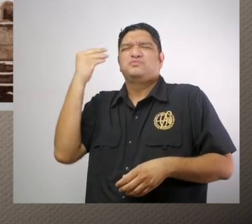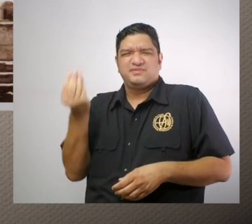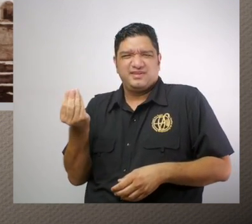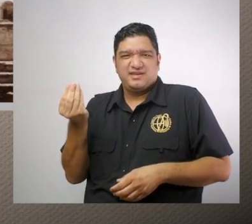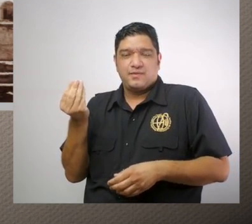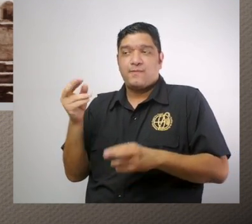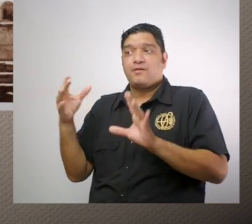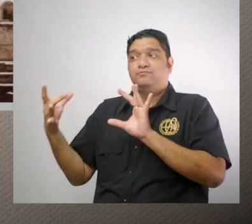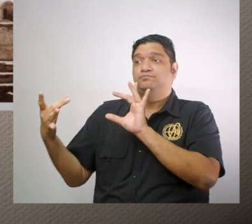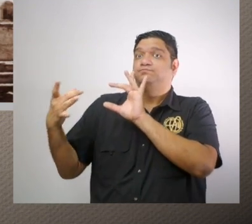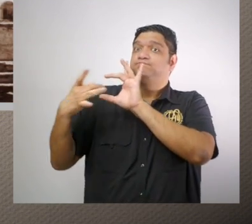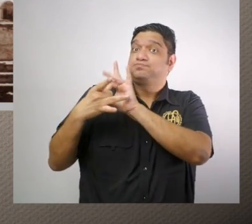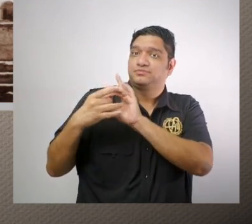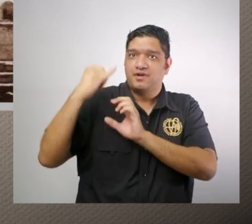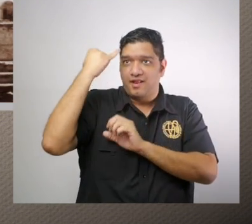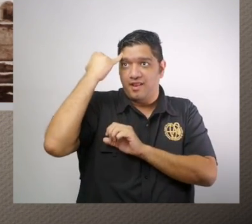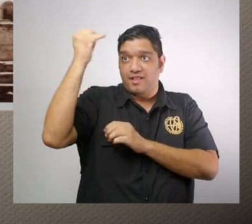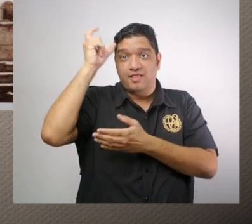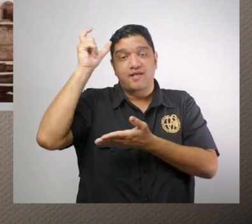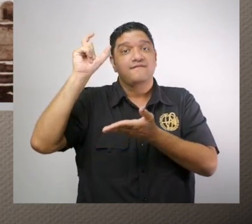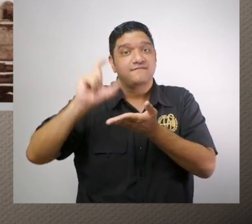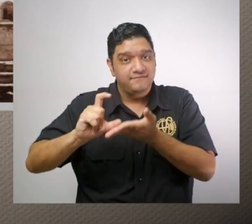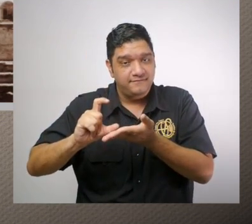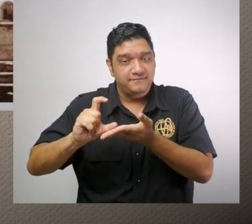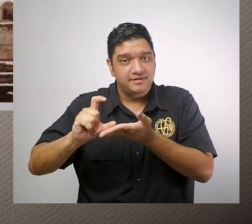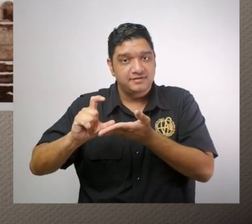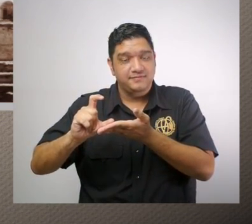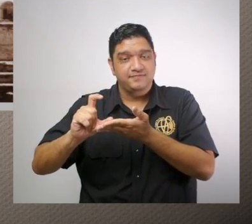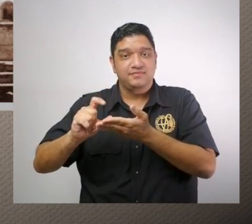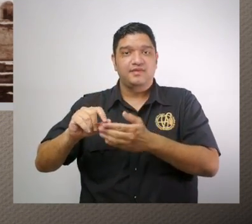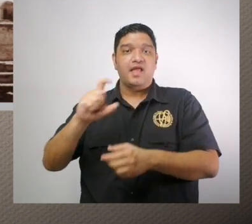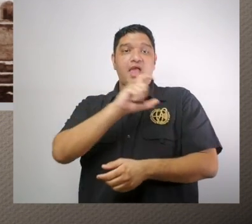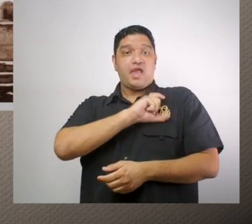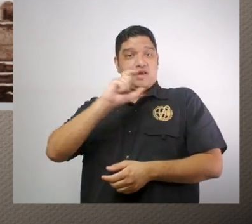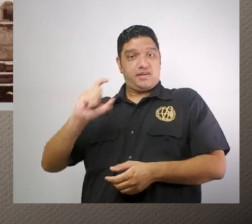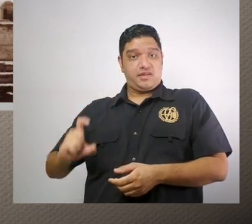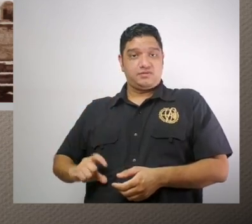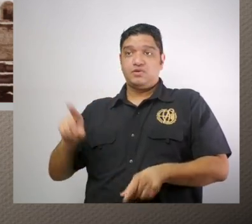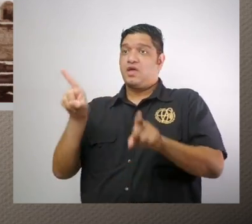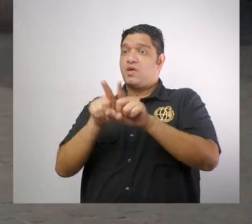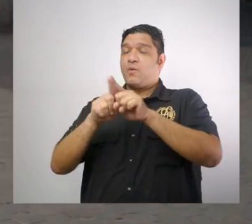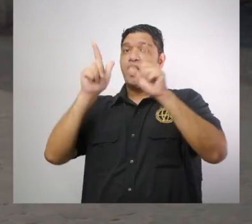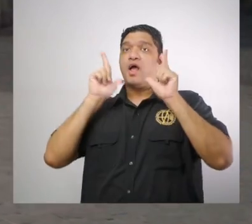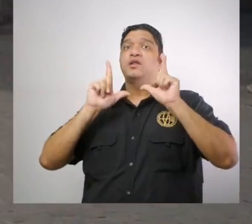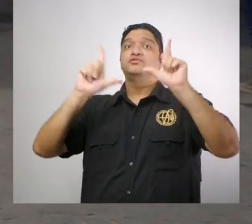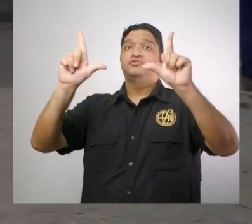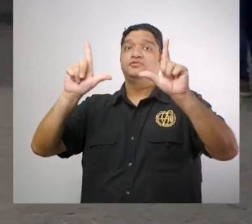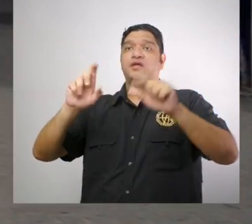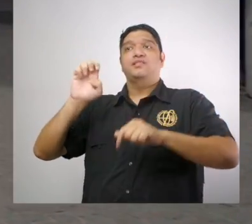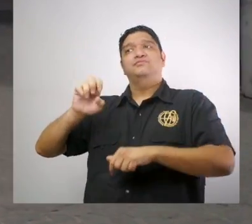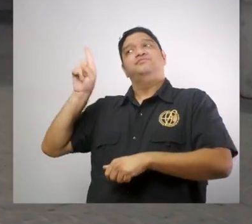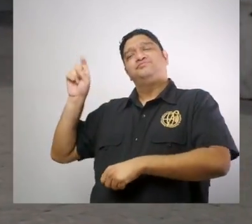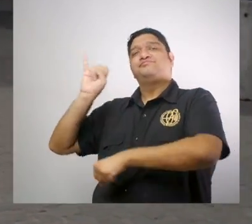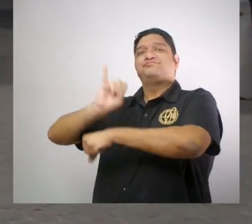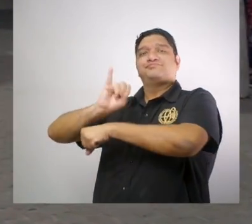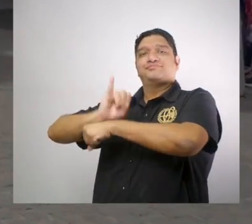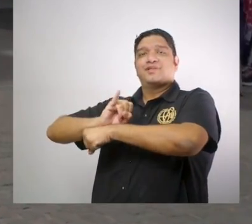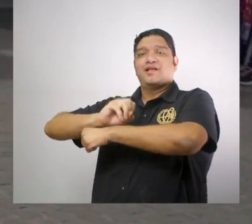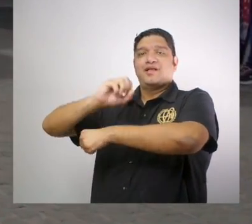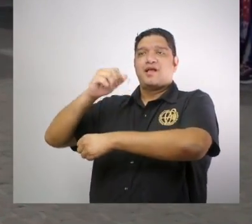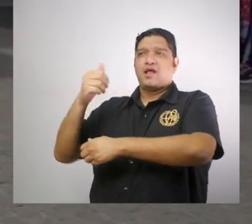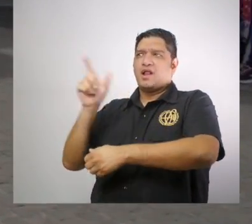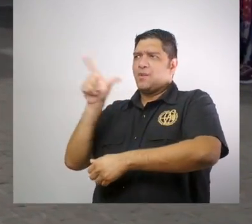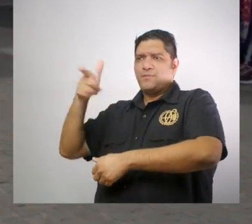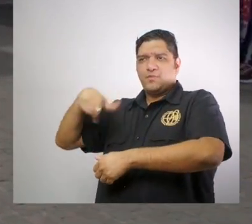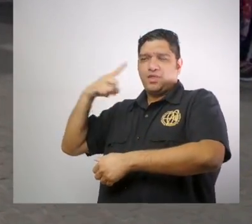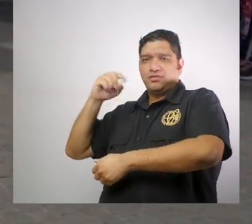es el sol de justicia y la iglesia tiene que levantar la palabra como el sol en el oriente. Por eso es de que la catedral está en